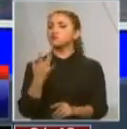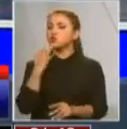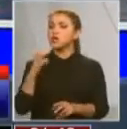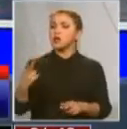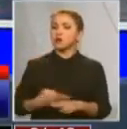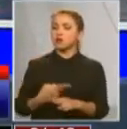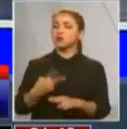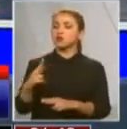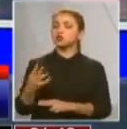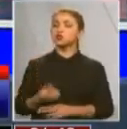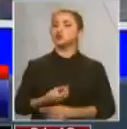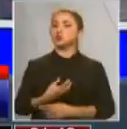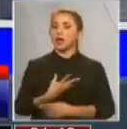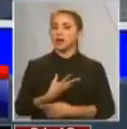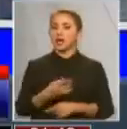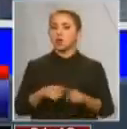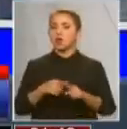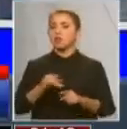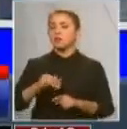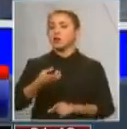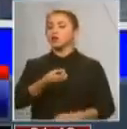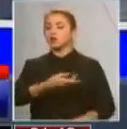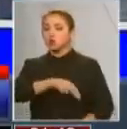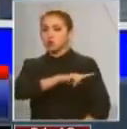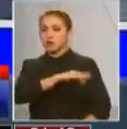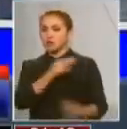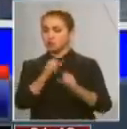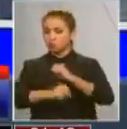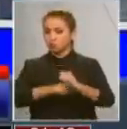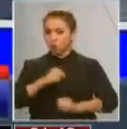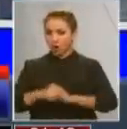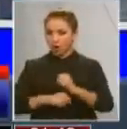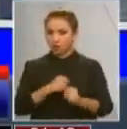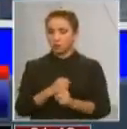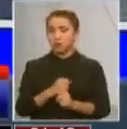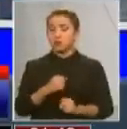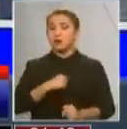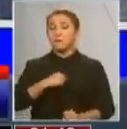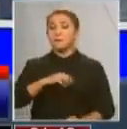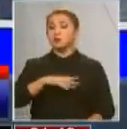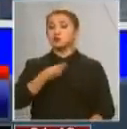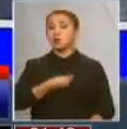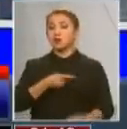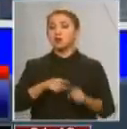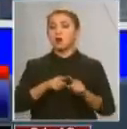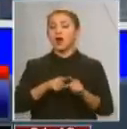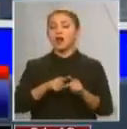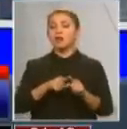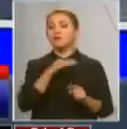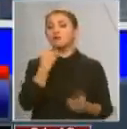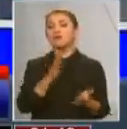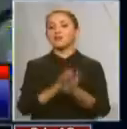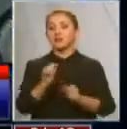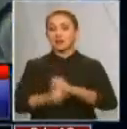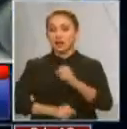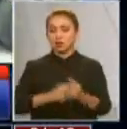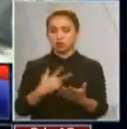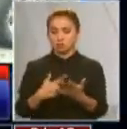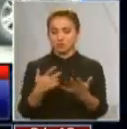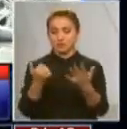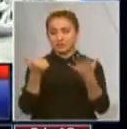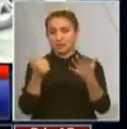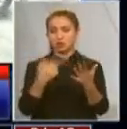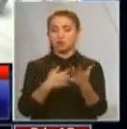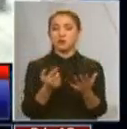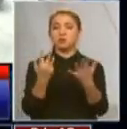su suegra y luego a su cuñada por varios años? ¿No hay otras propiedades? No, mi suegra fallece, esto fue del año 2006 al año 2009,